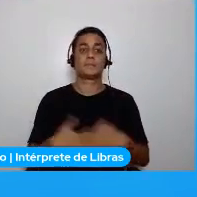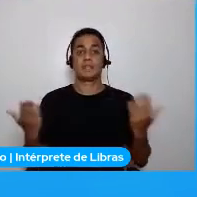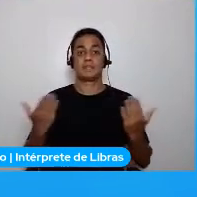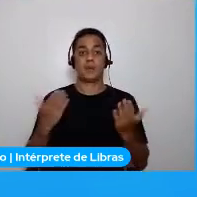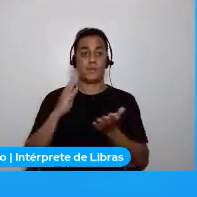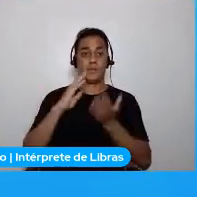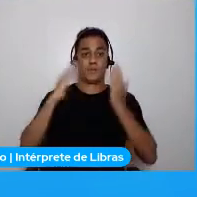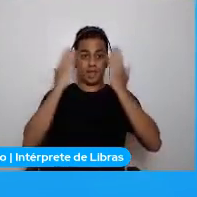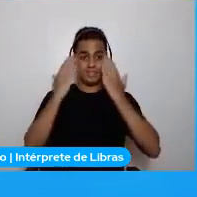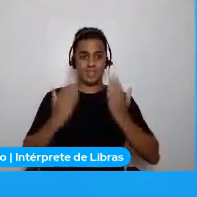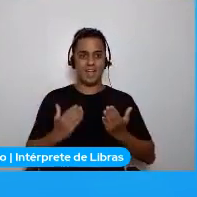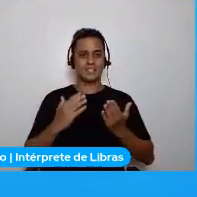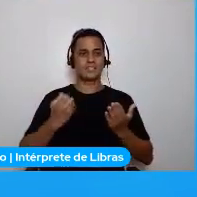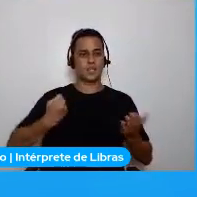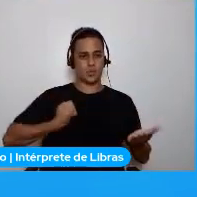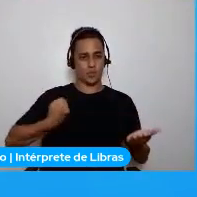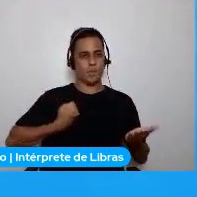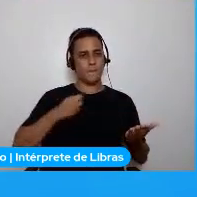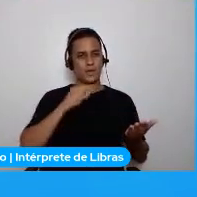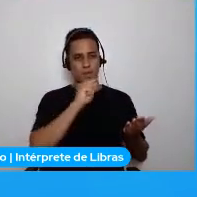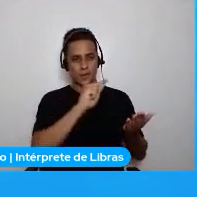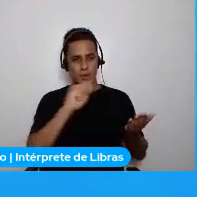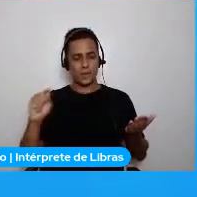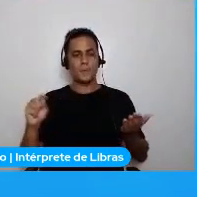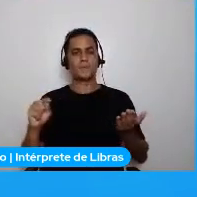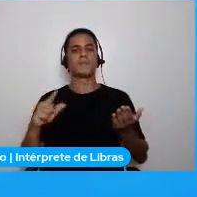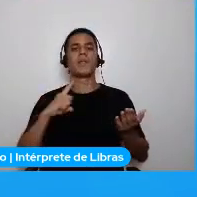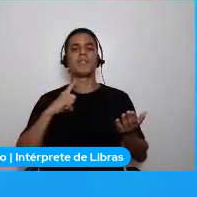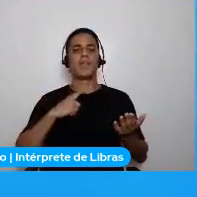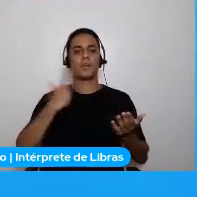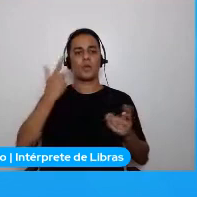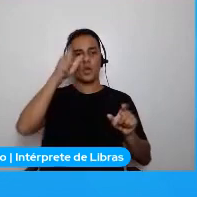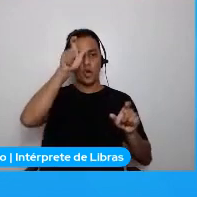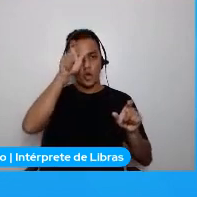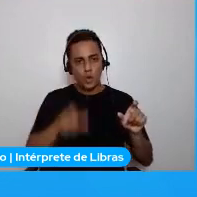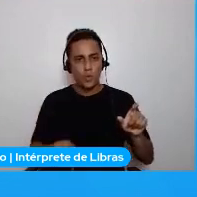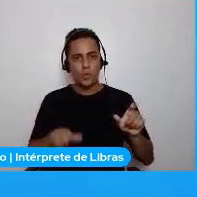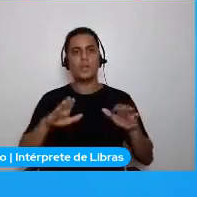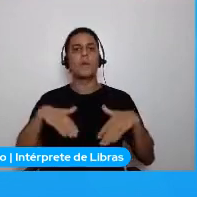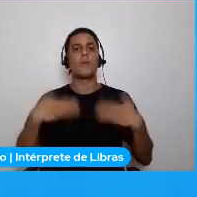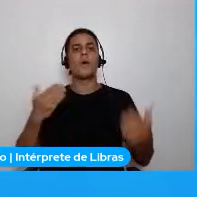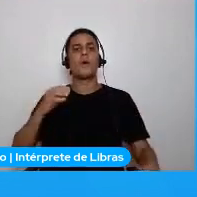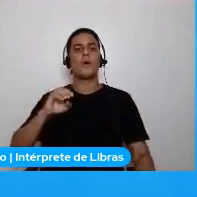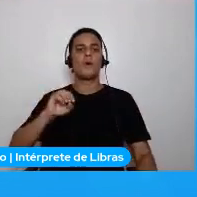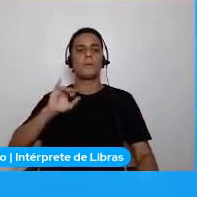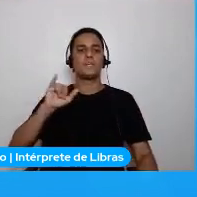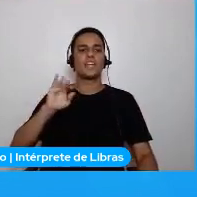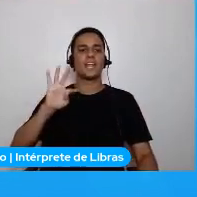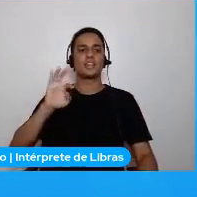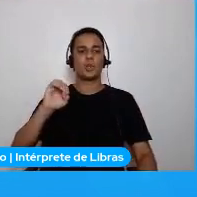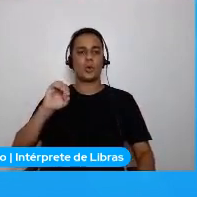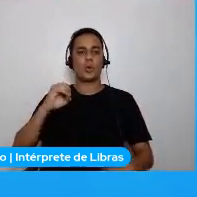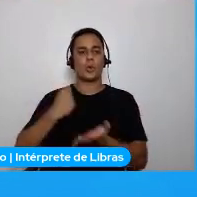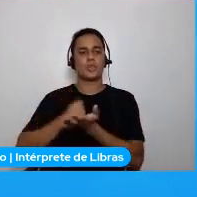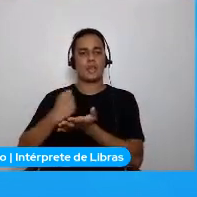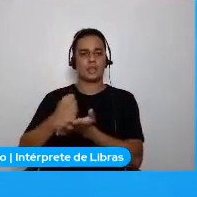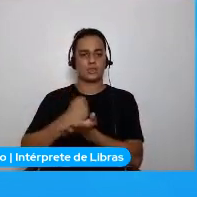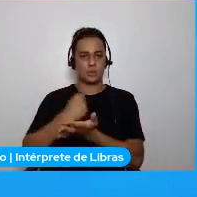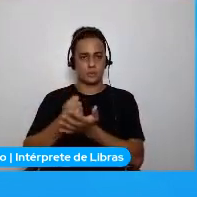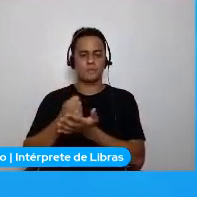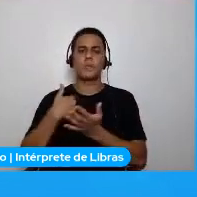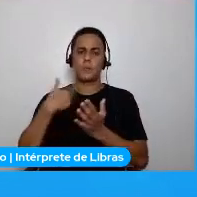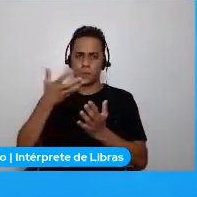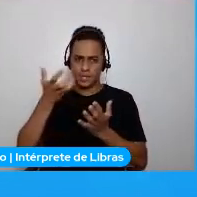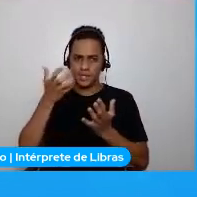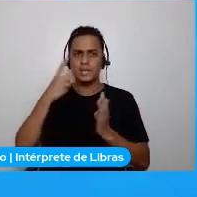numérico, al tener una columna que se llama objeto contractual, quise analizar ahora el texto. Vamos